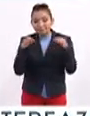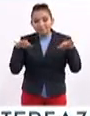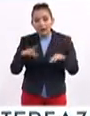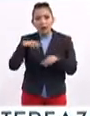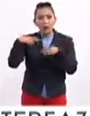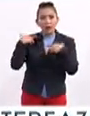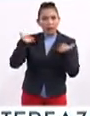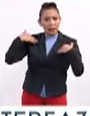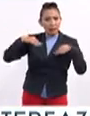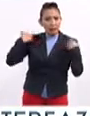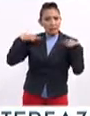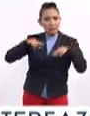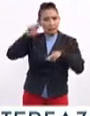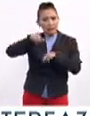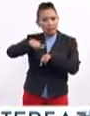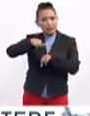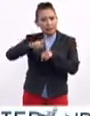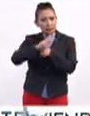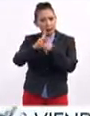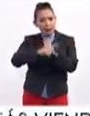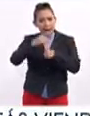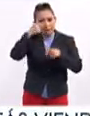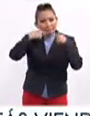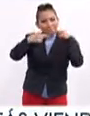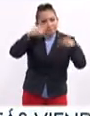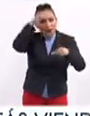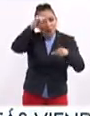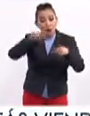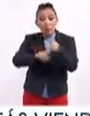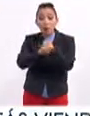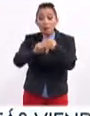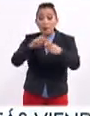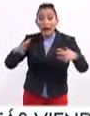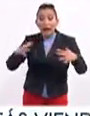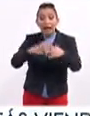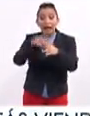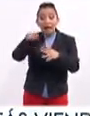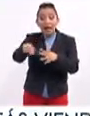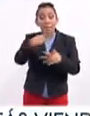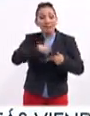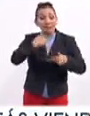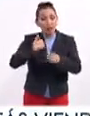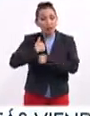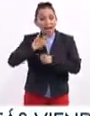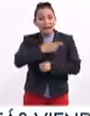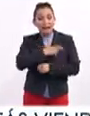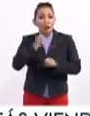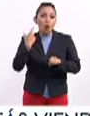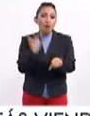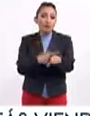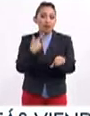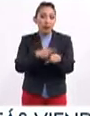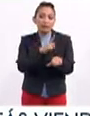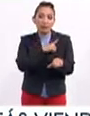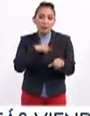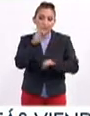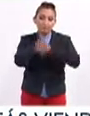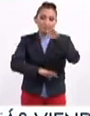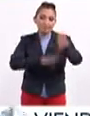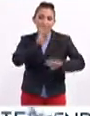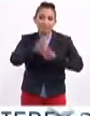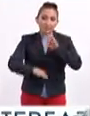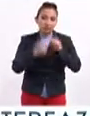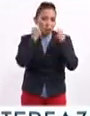a representantes de 16 países y se acordó que en los conflictos bélicos los combatientes heridos o enfermos debían ser atendidos